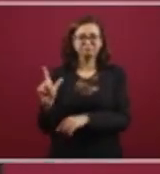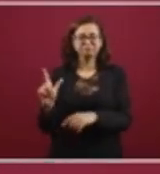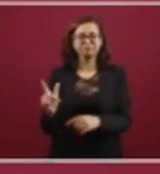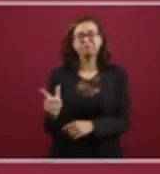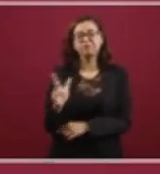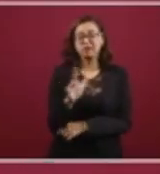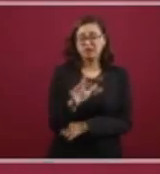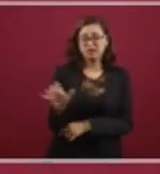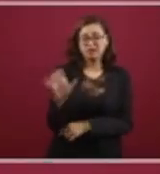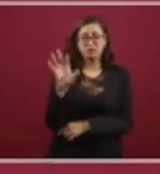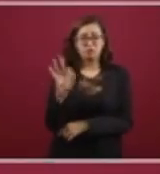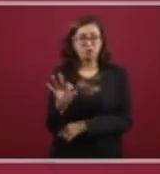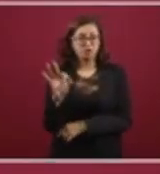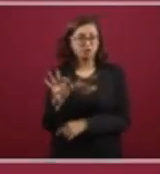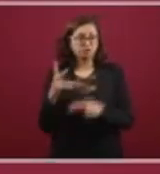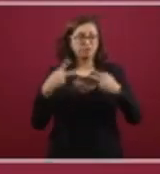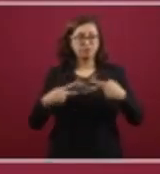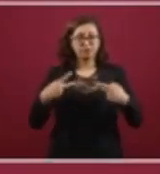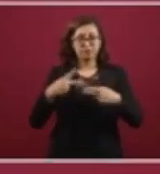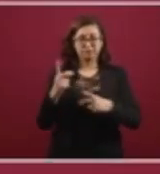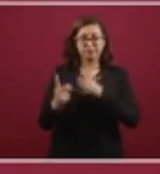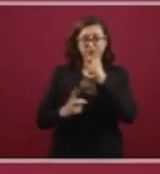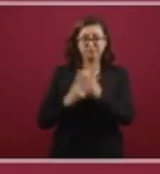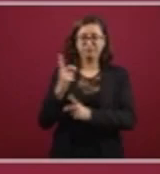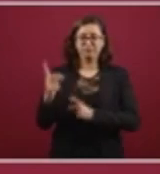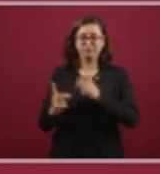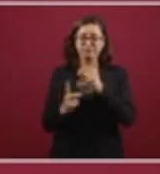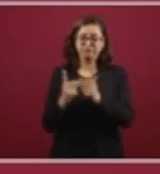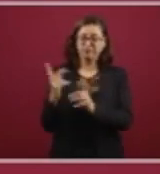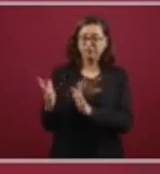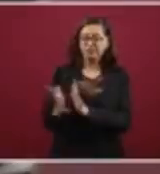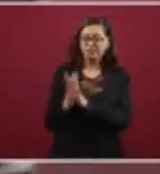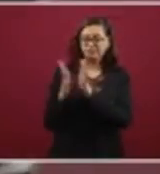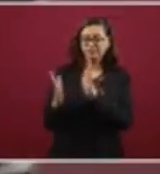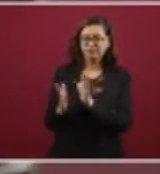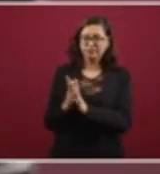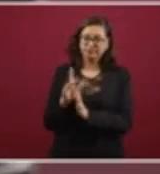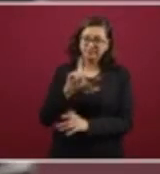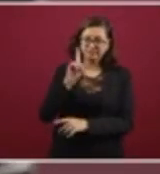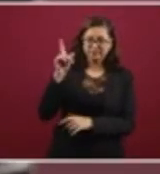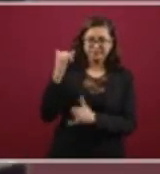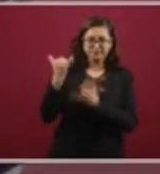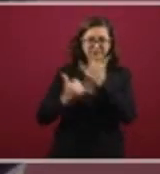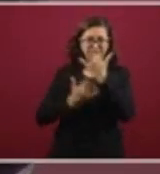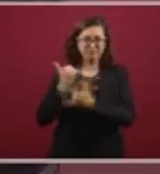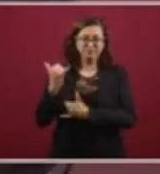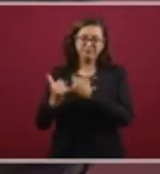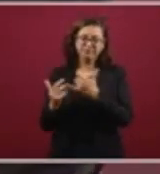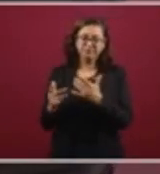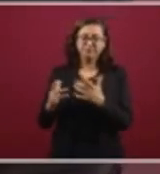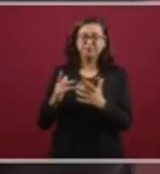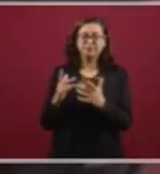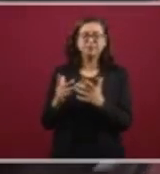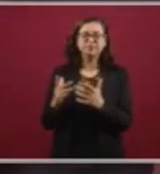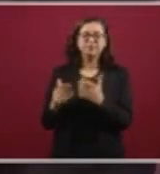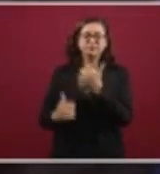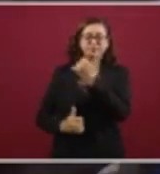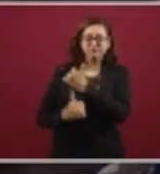540 deportistas que participaron en Perú en los Panamericanos